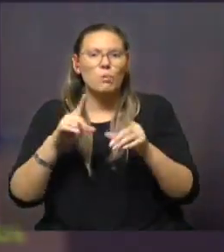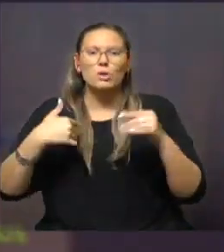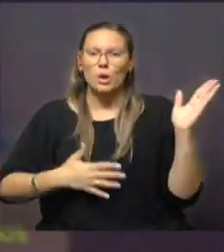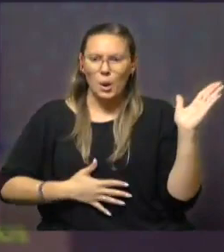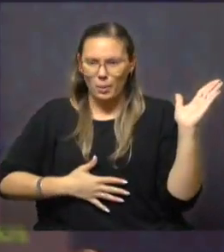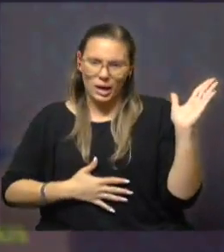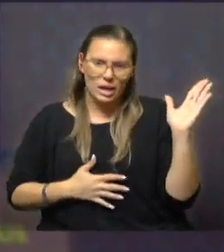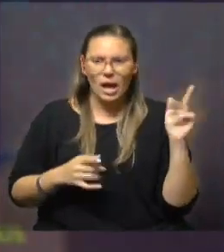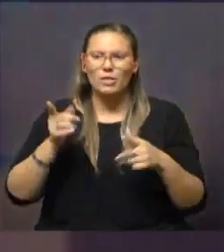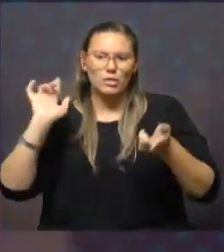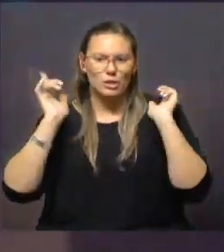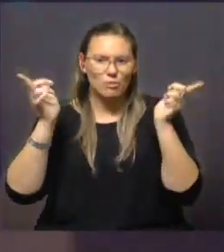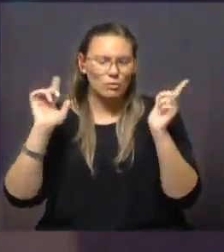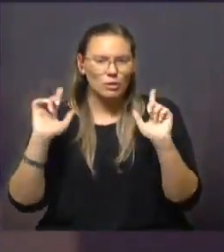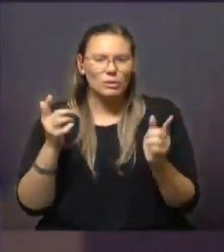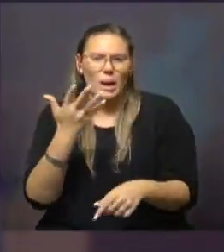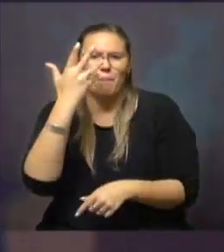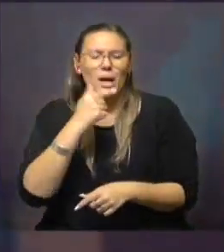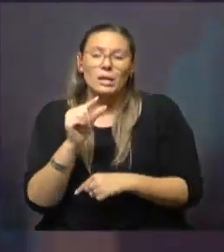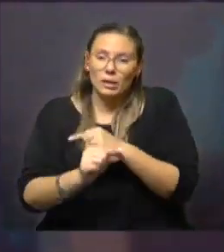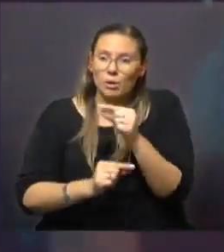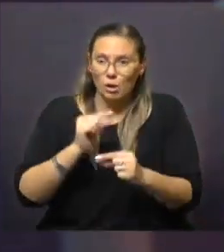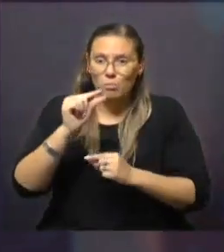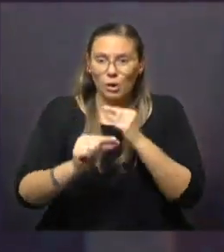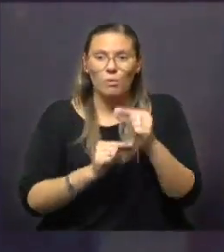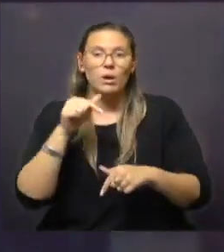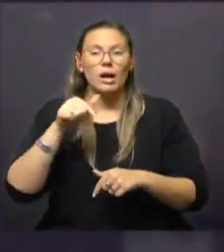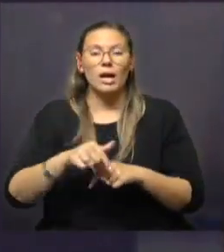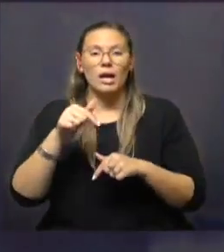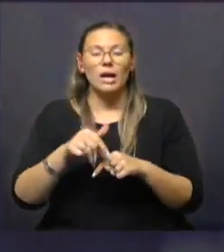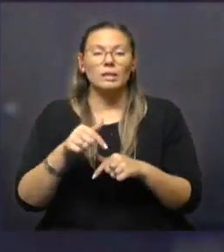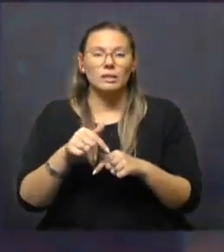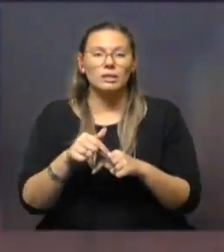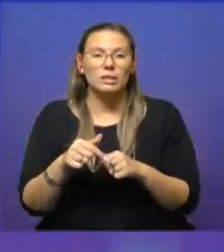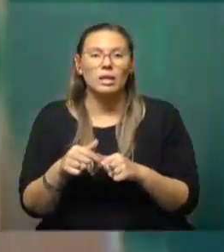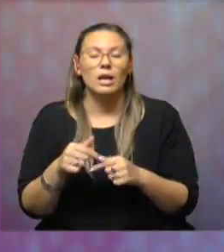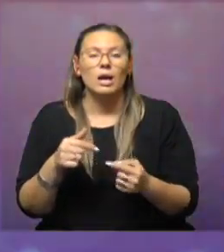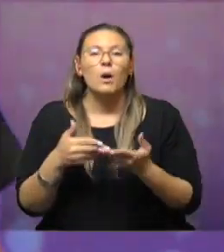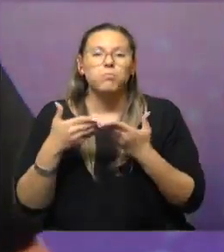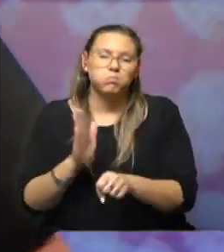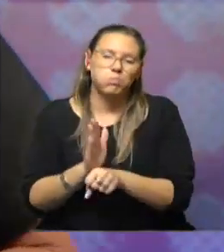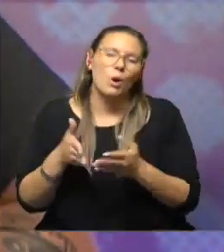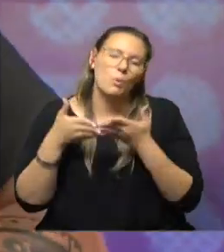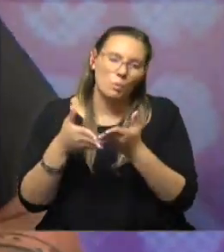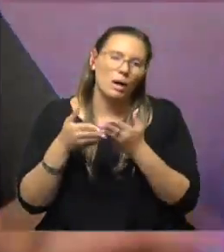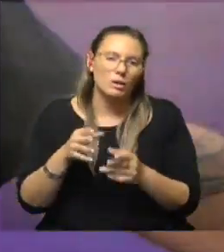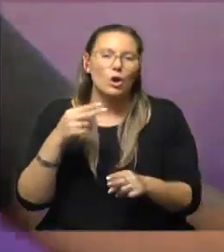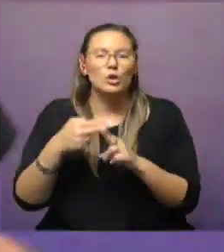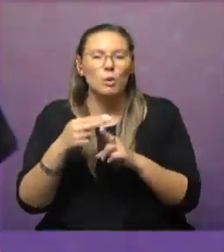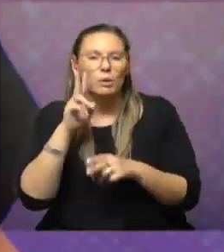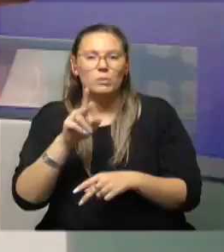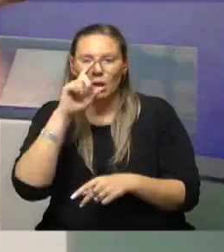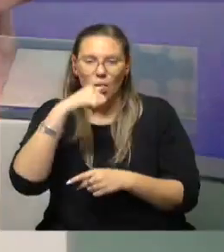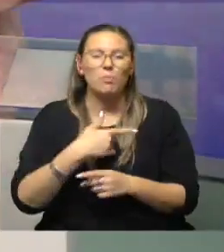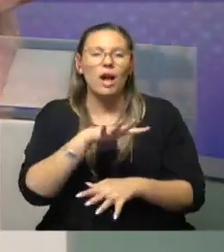bailando, saltando, disfrutando. Me encanta de a poquito llevando este barco llamado Mira Montevideo por las aguas del entretenimiento. ¡Opa!